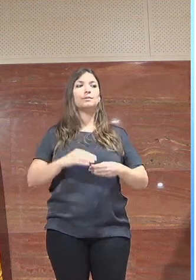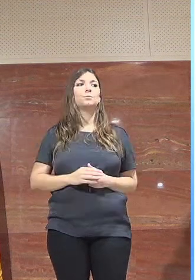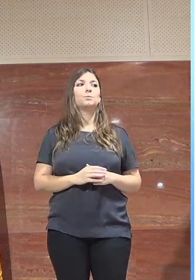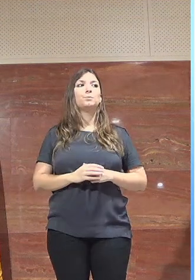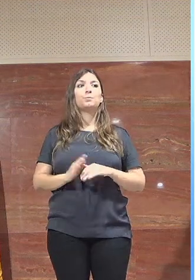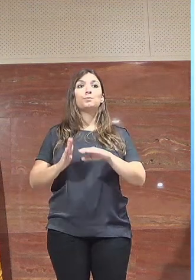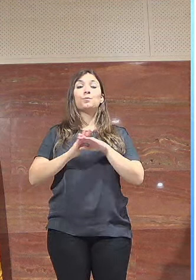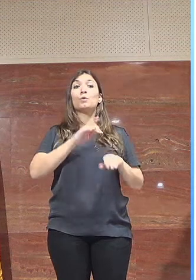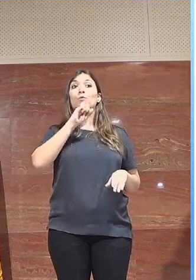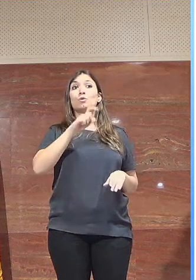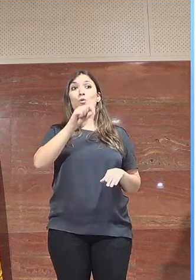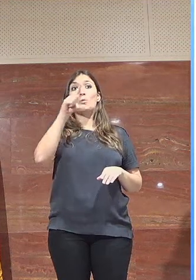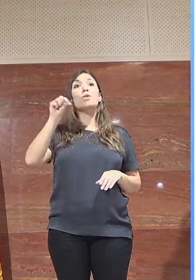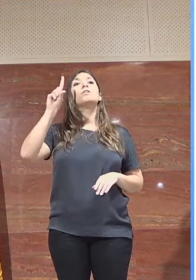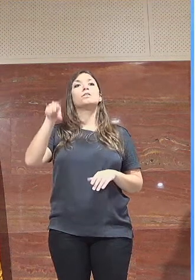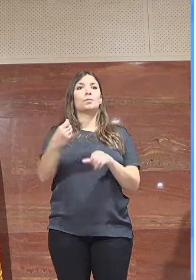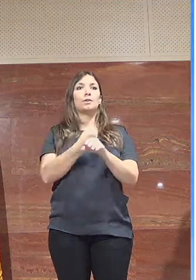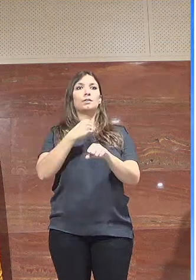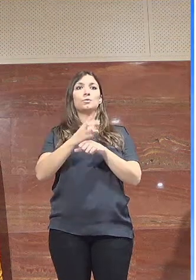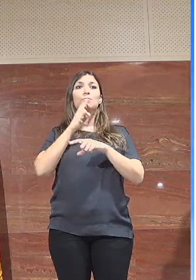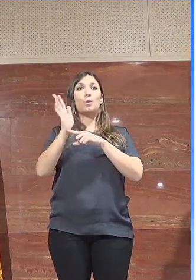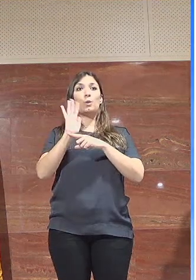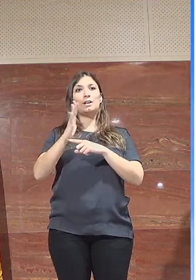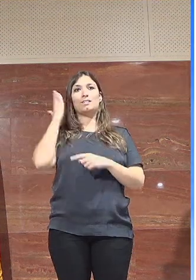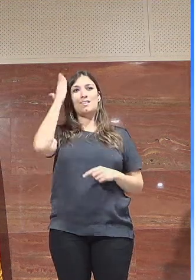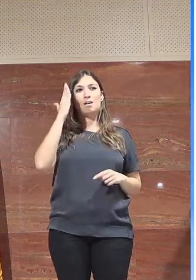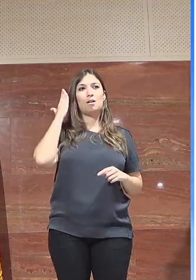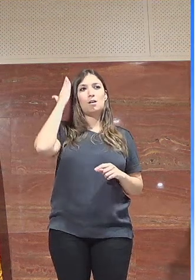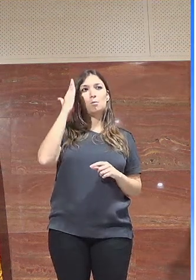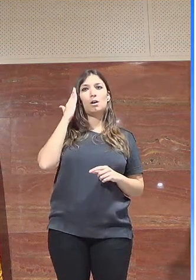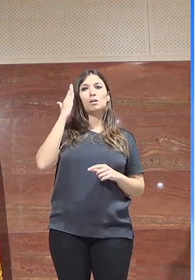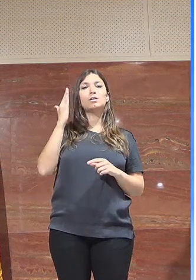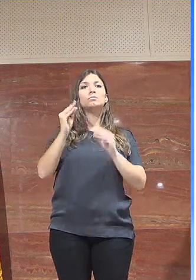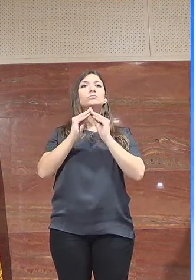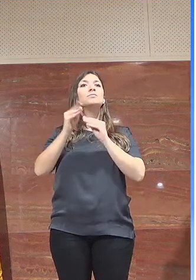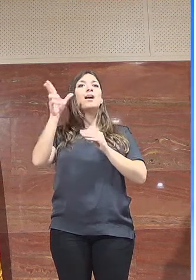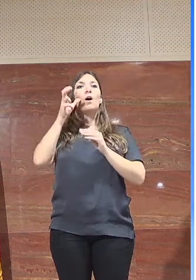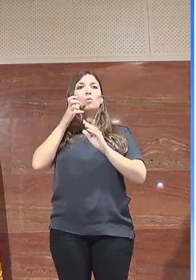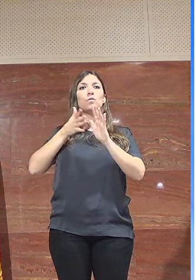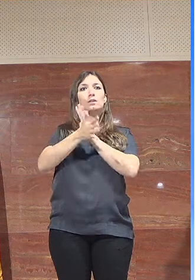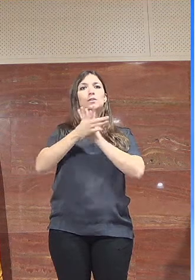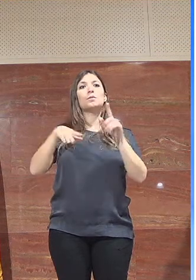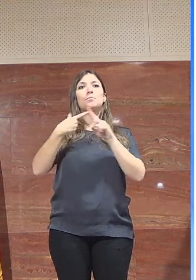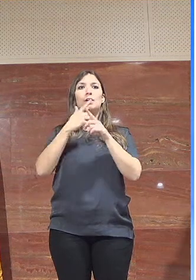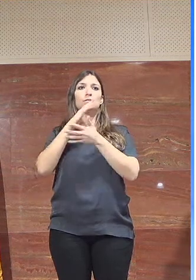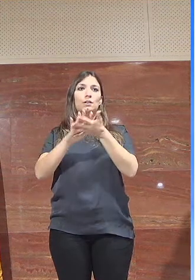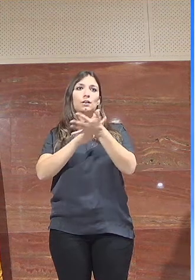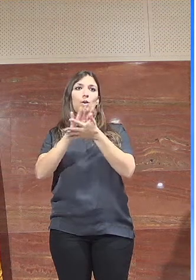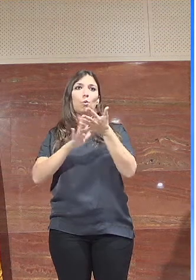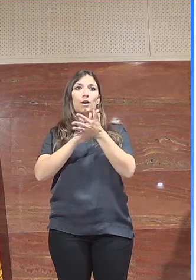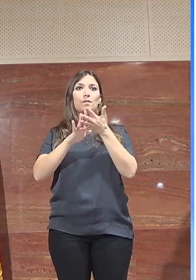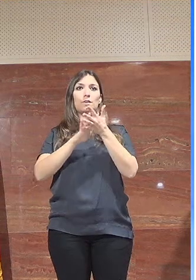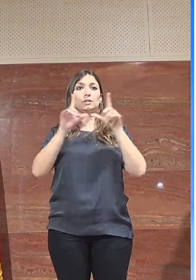La Fundación Vodafone también ha trabajado en el cine de Navarra haciendo audiodescripción y lengua de signos,